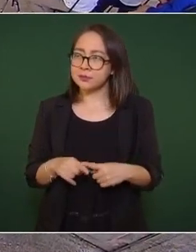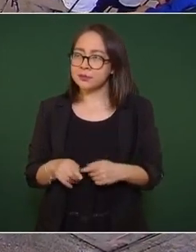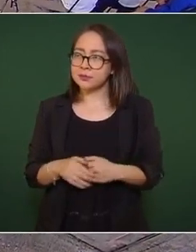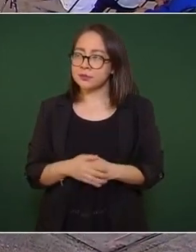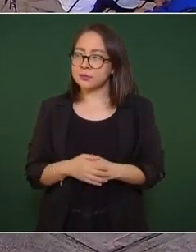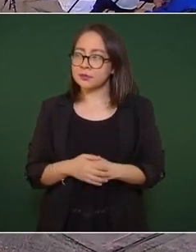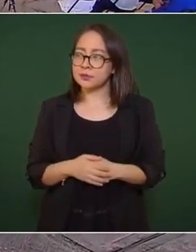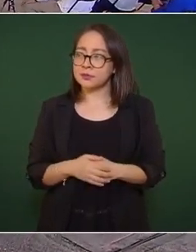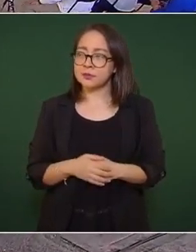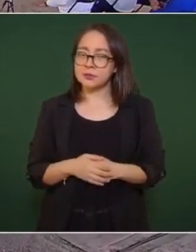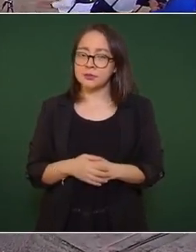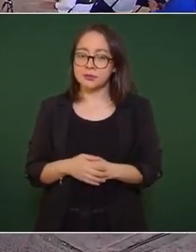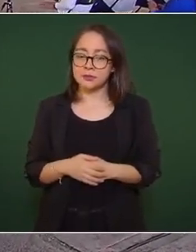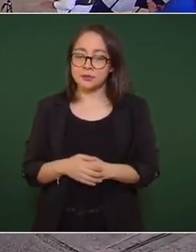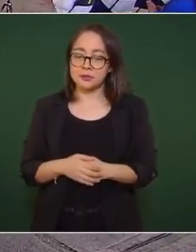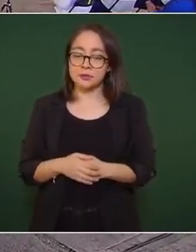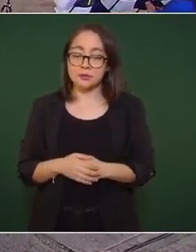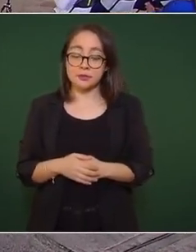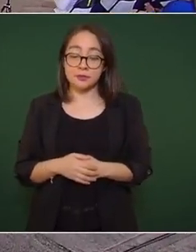Lando,